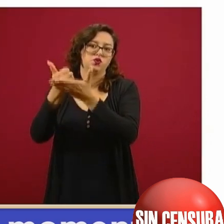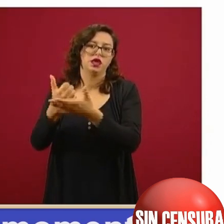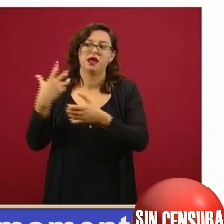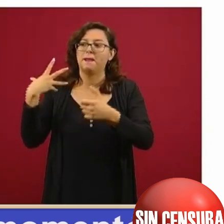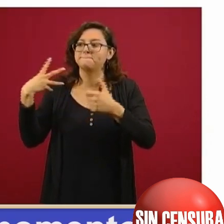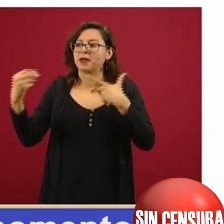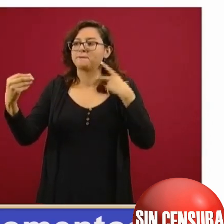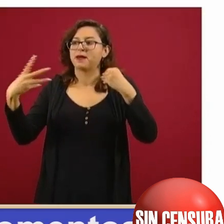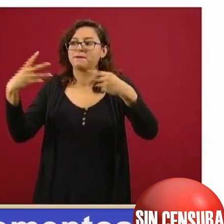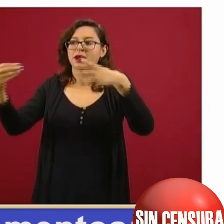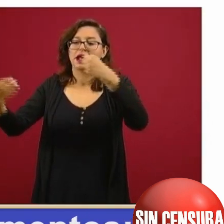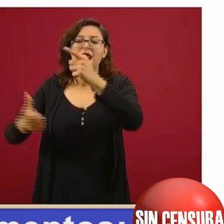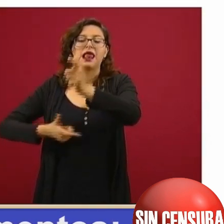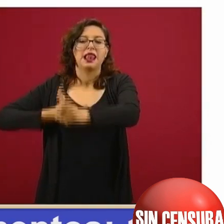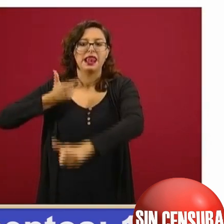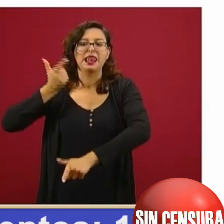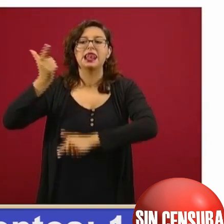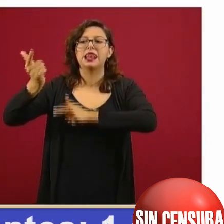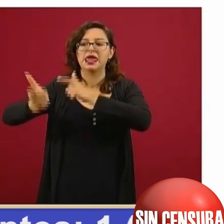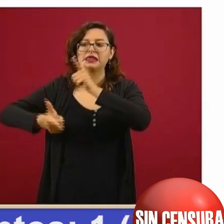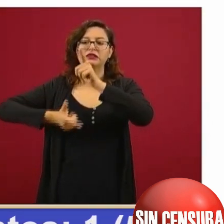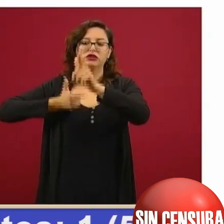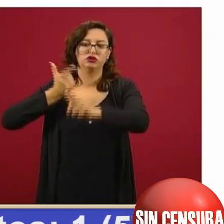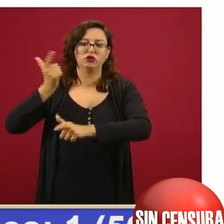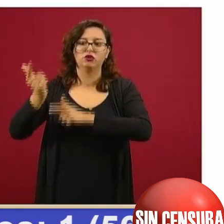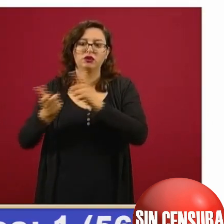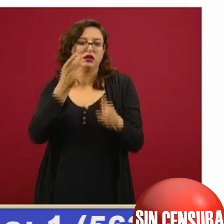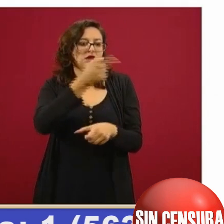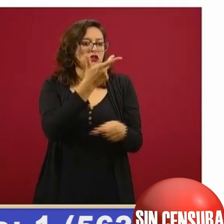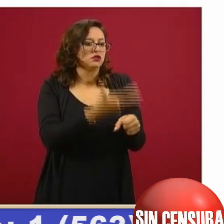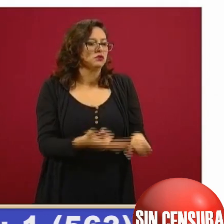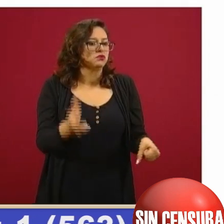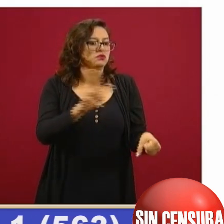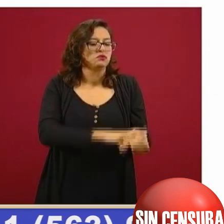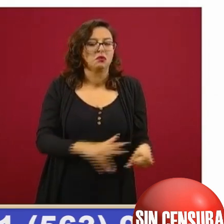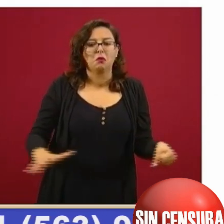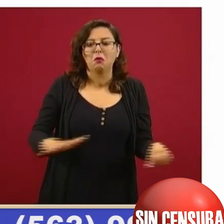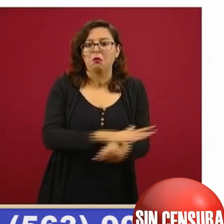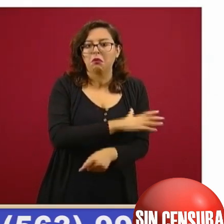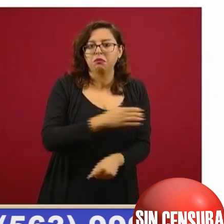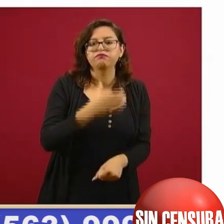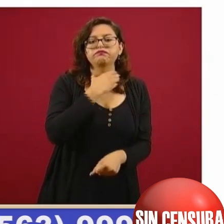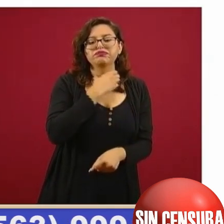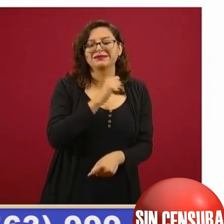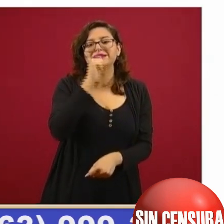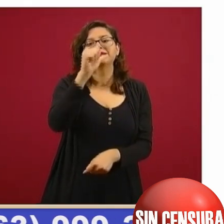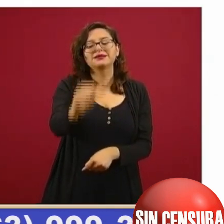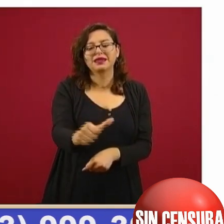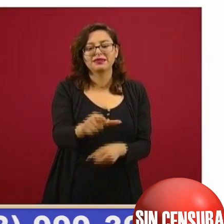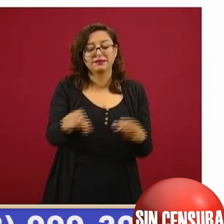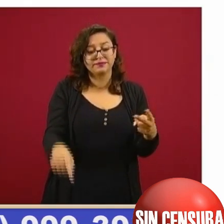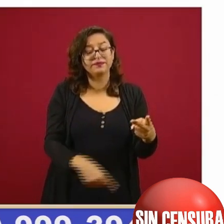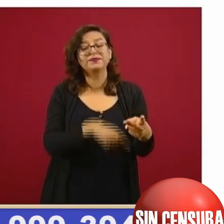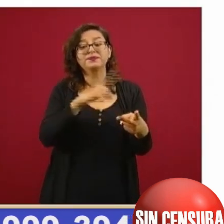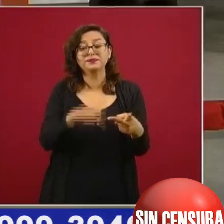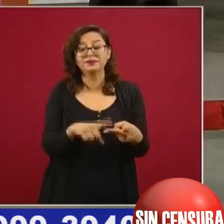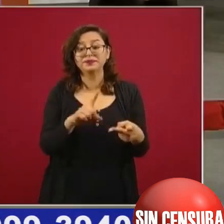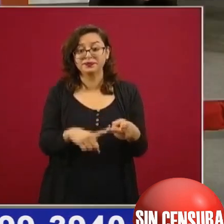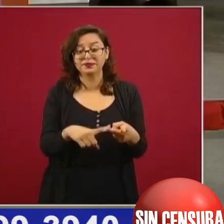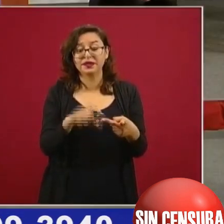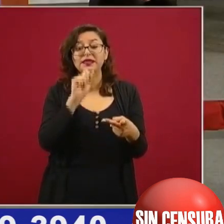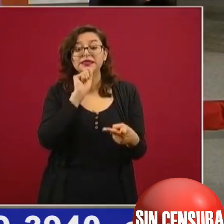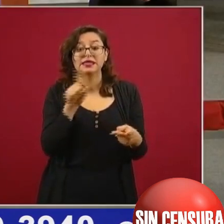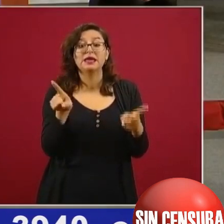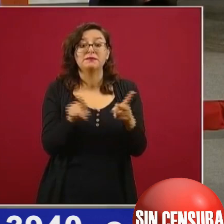de contagios y por lo tanto de casos que saturaran los hospitales. Pero también hubo necesidad de ampliar